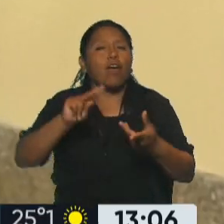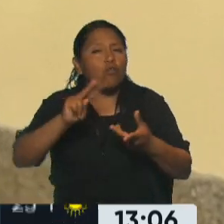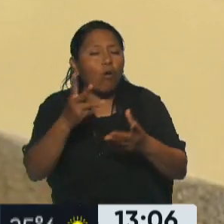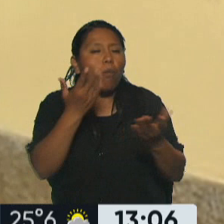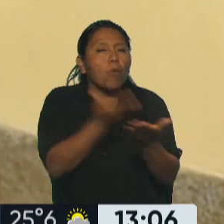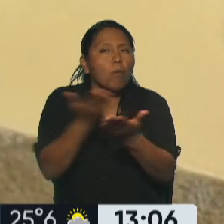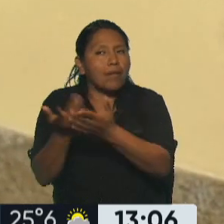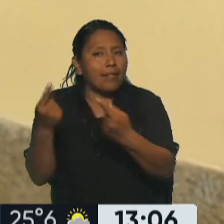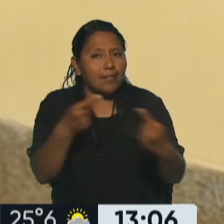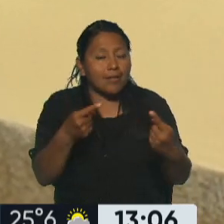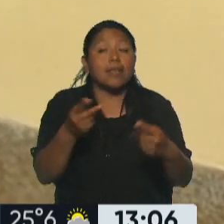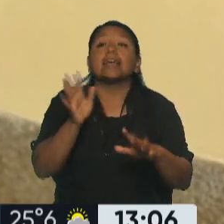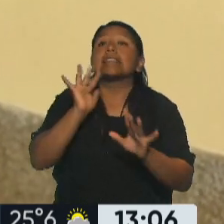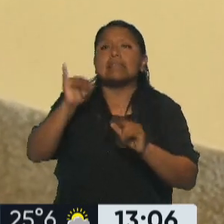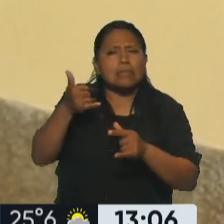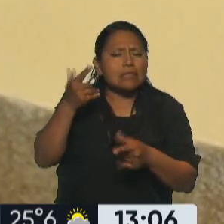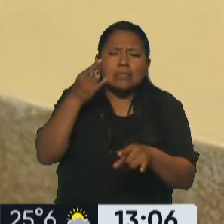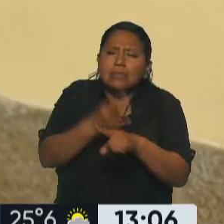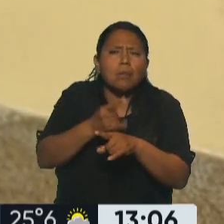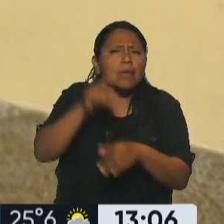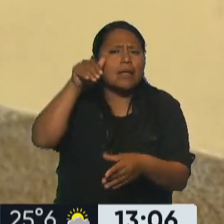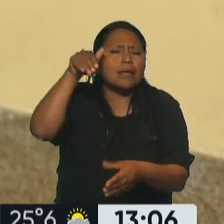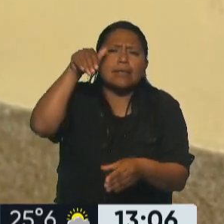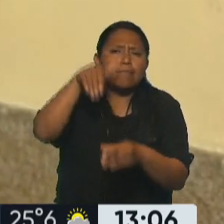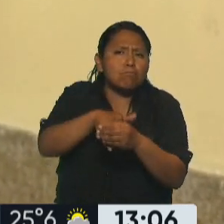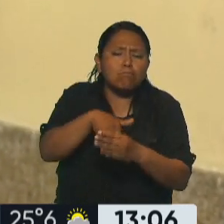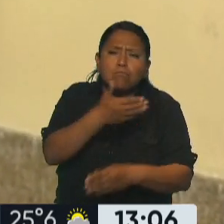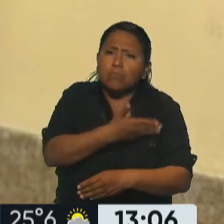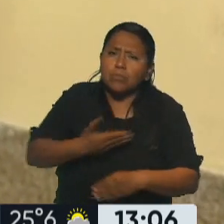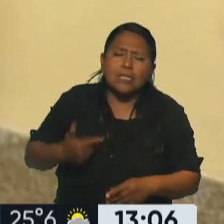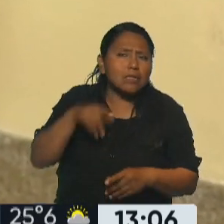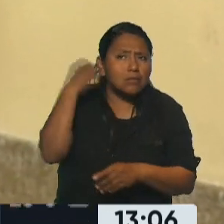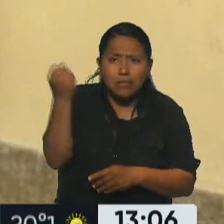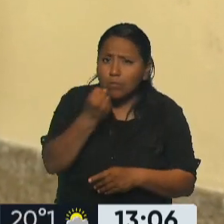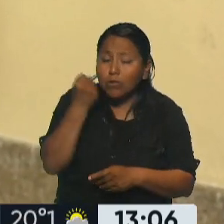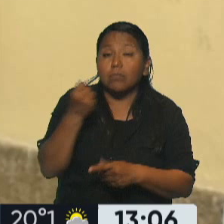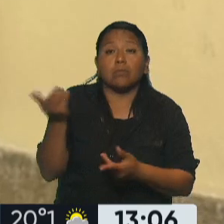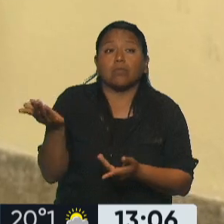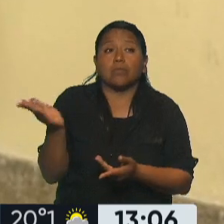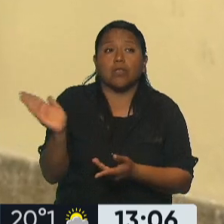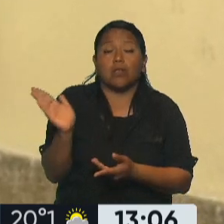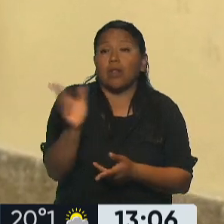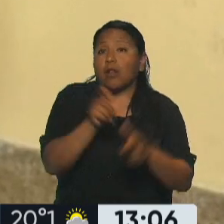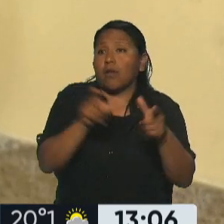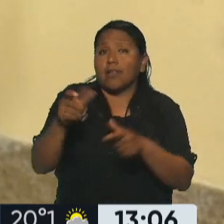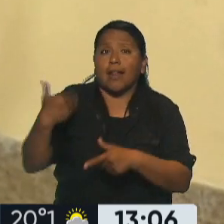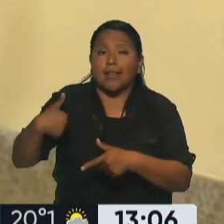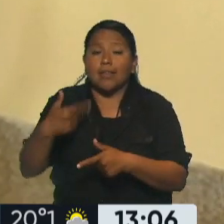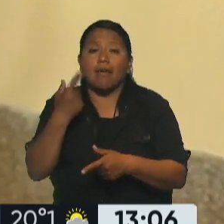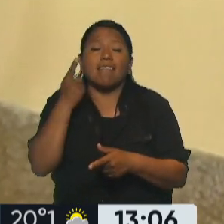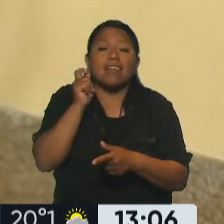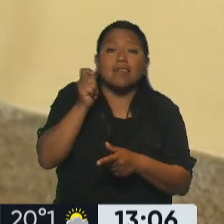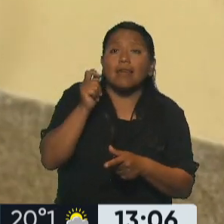Es una elección a presidente, y siempre que se elige presidente es importante porque los argentinos tienen depositada en quién va a ser